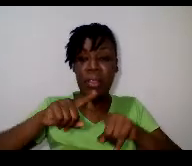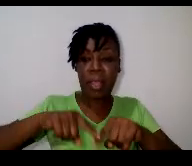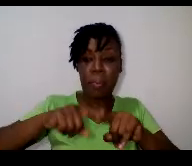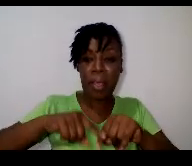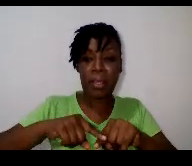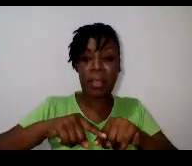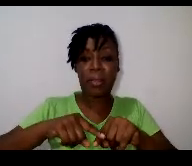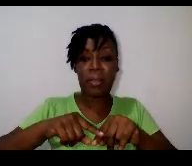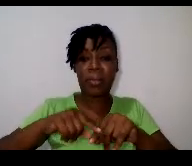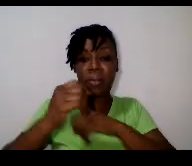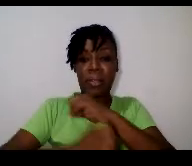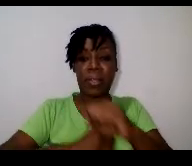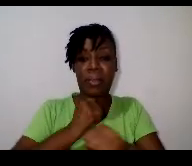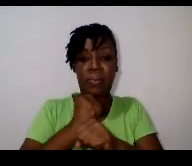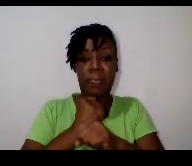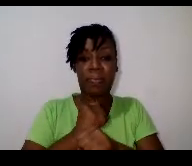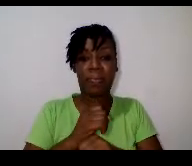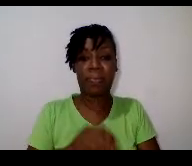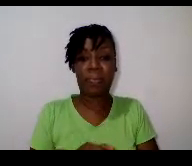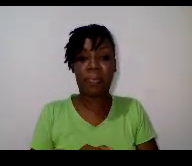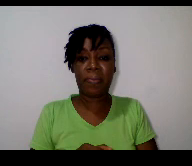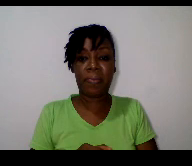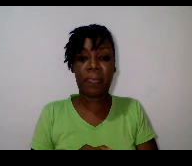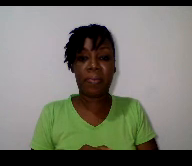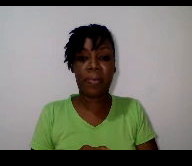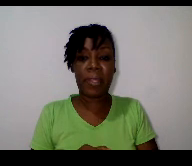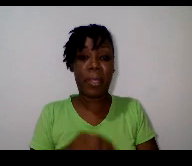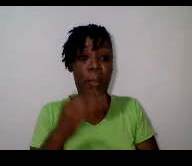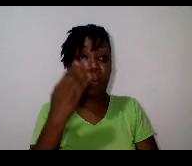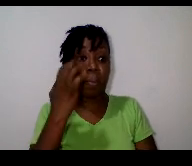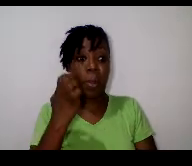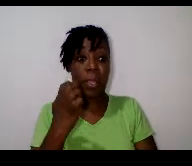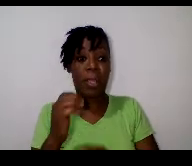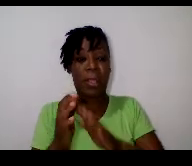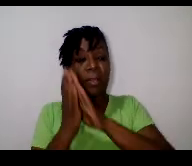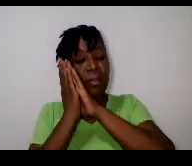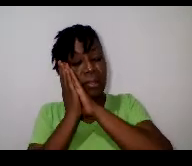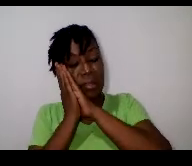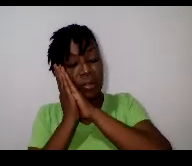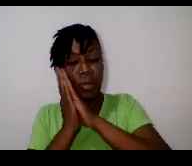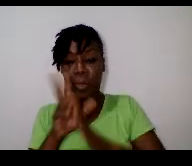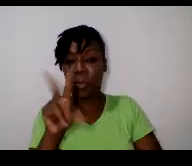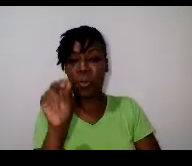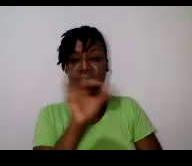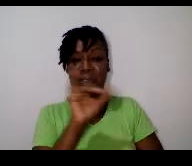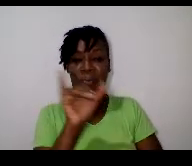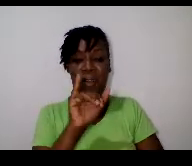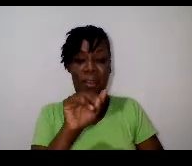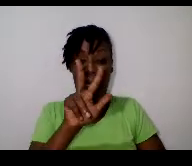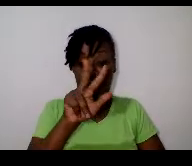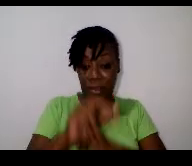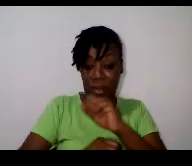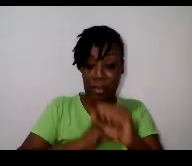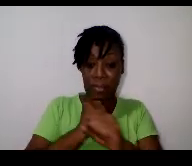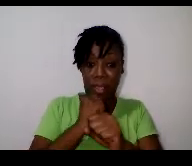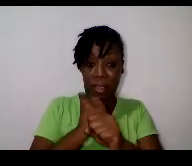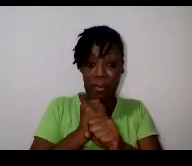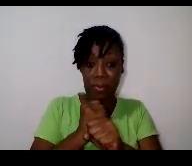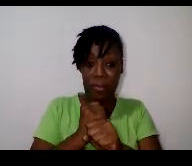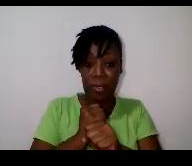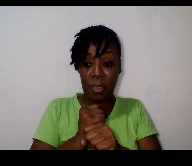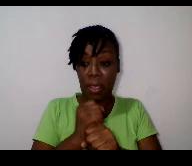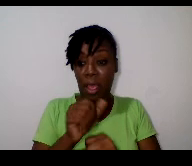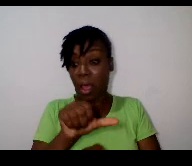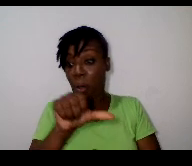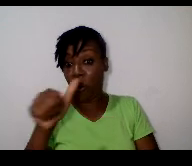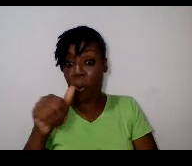importante, porque no es lo que tiene que dormir un niño de 3 años, de uno de 6, ¿verdad? Y